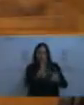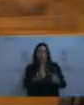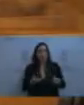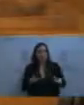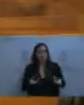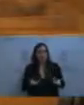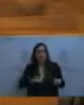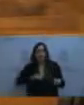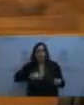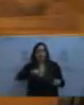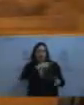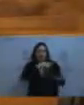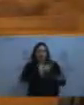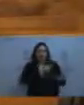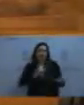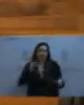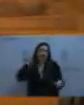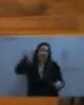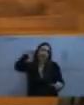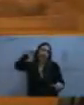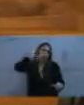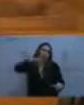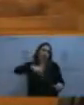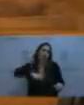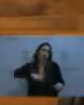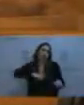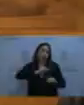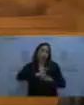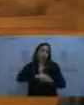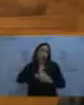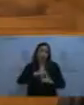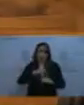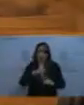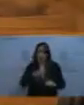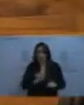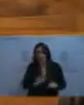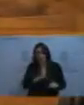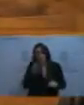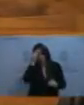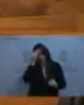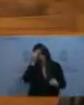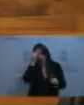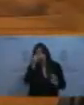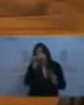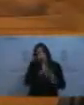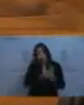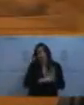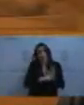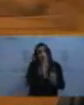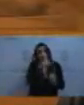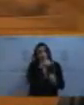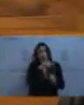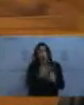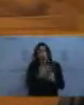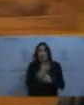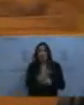ustedes llevan mucho tiempo no adoptando esta medida. Quiero decir, yo creo que esta medida que ustedes proponen llega en cierta manera